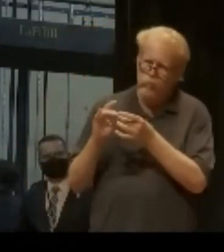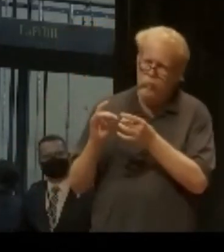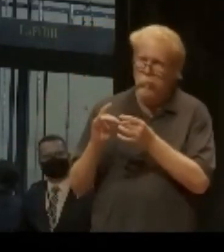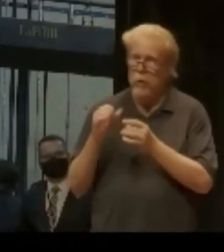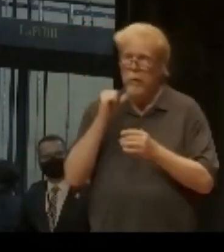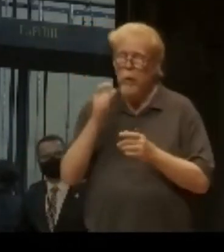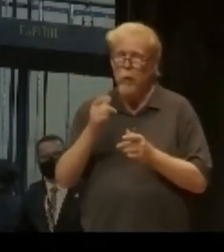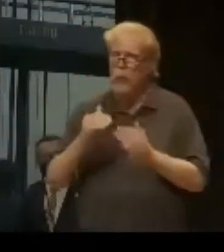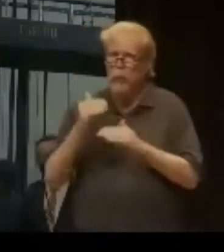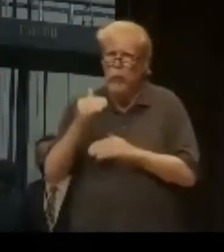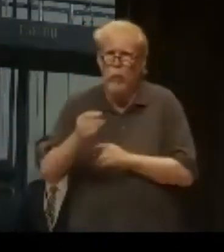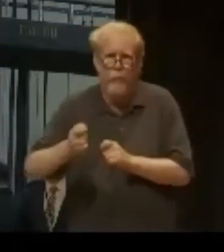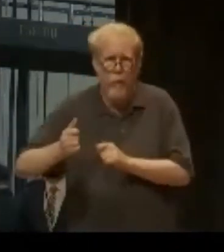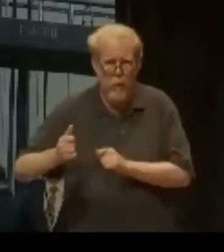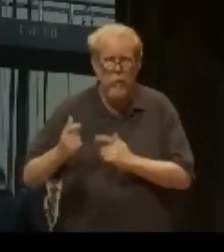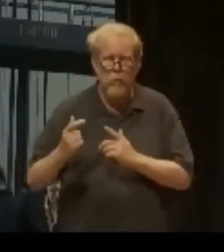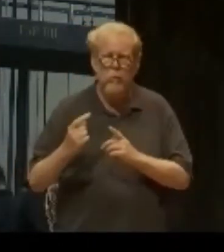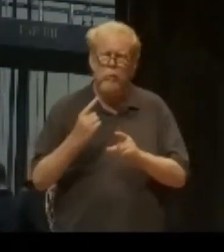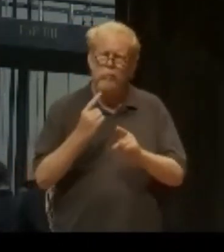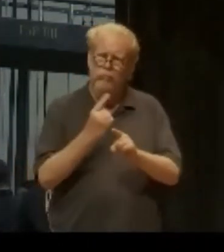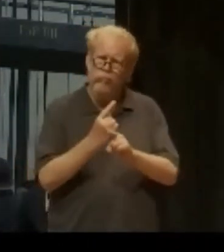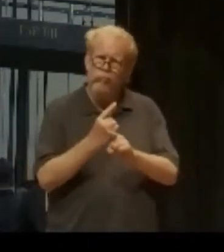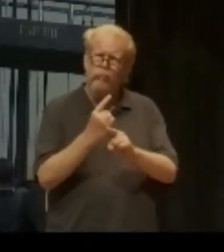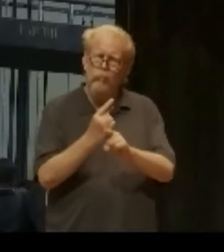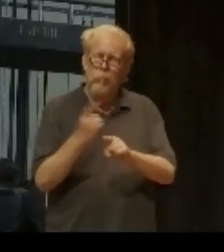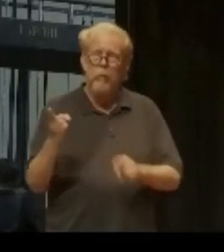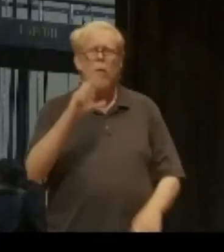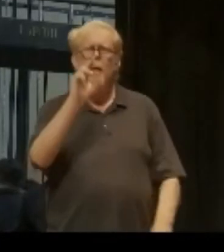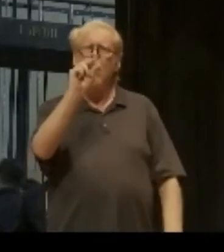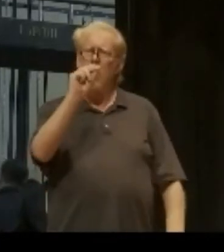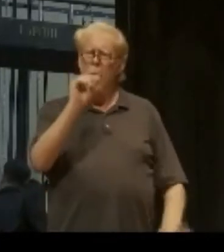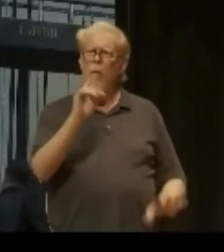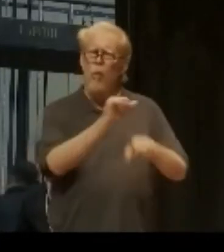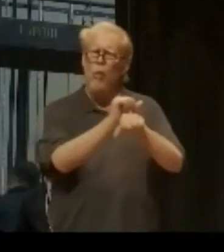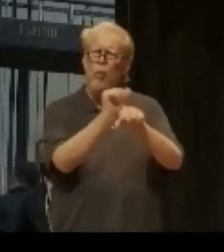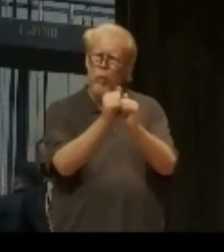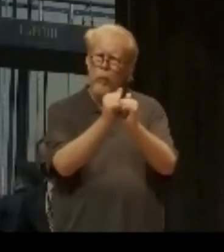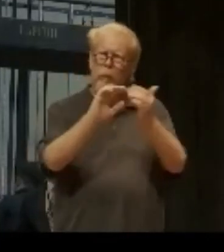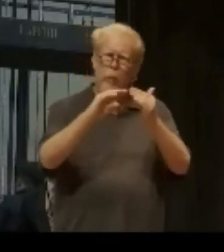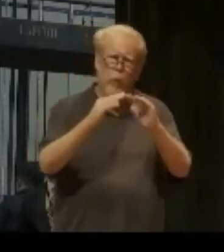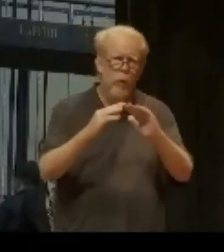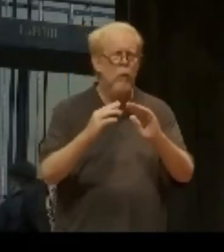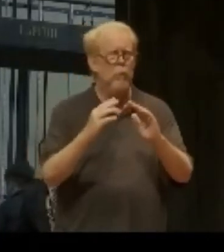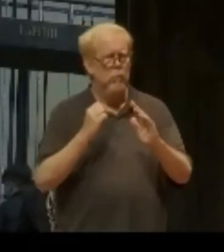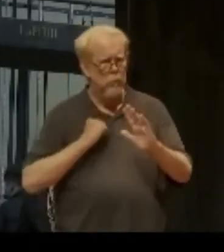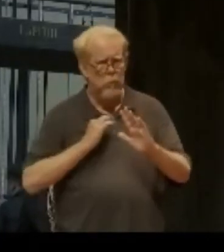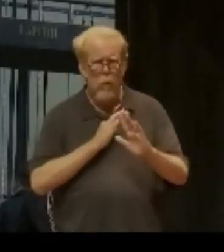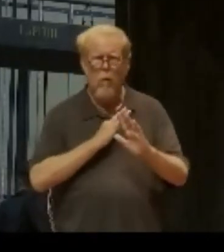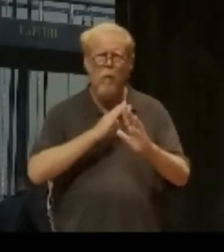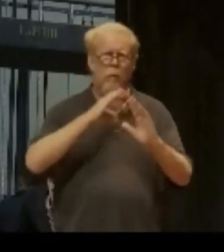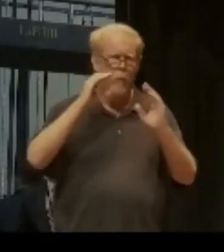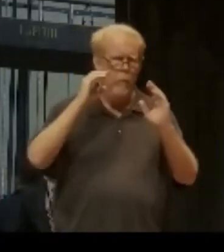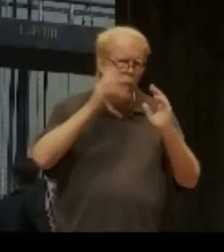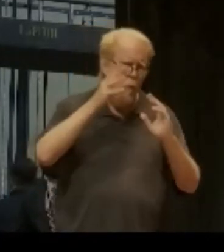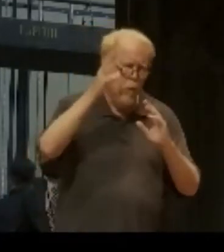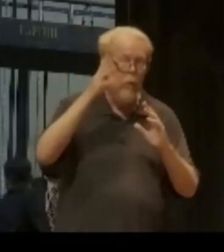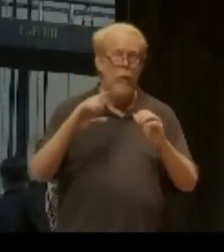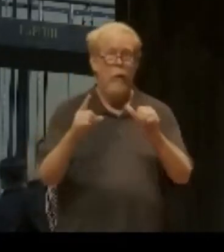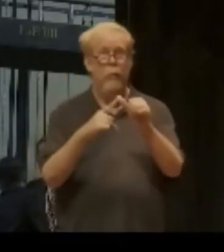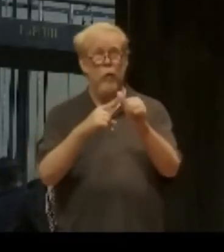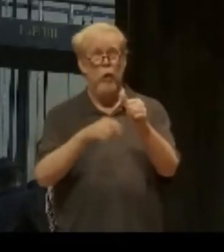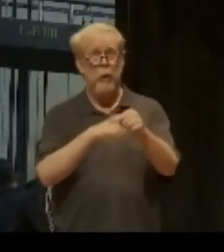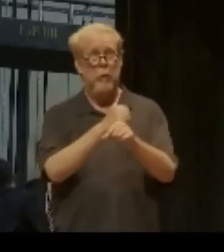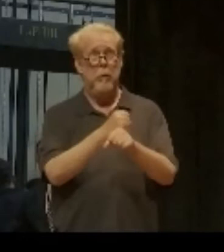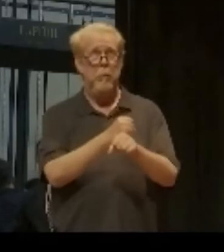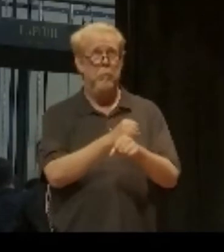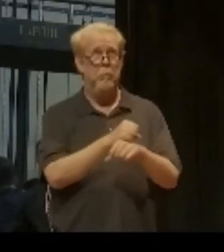siempre hacía el chiste conmigo y me decía, no vayas tan rápido, hay que hacerlo lento, pero seguro. Y yo les decía, no, hay que trabajar